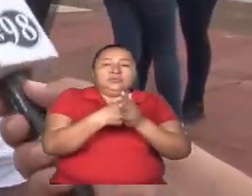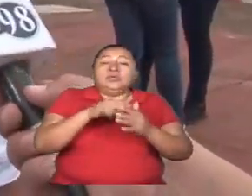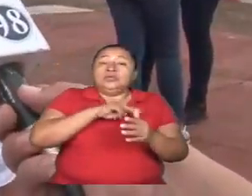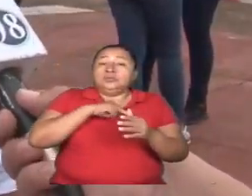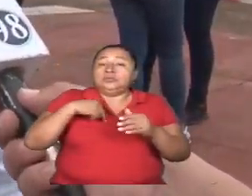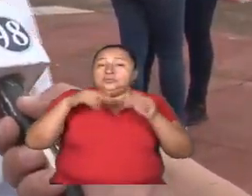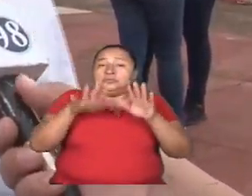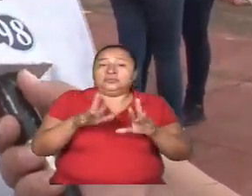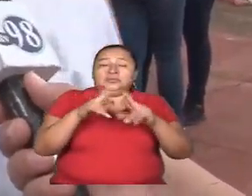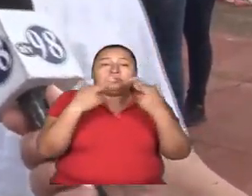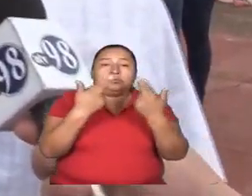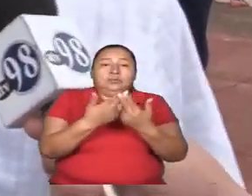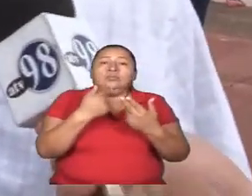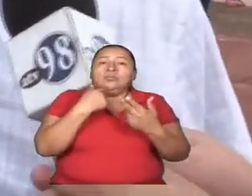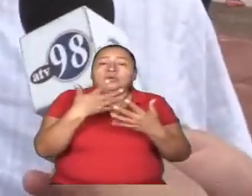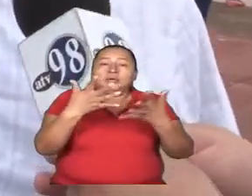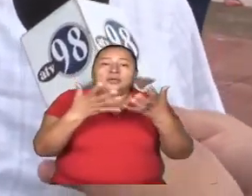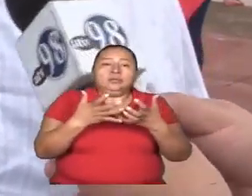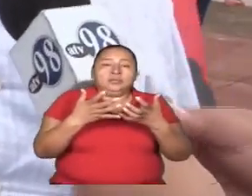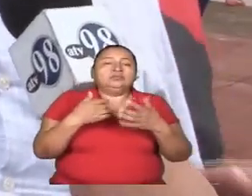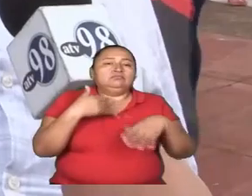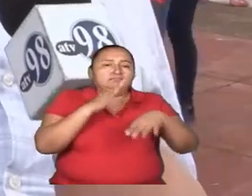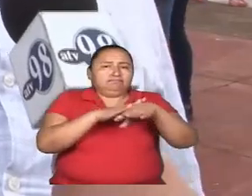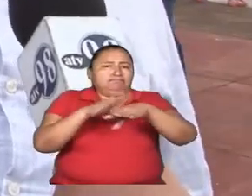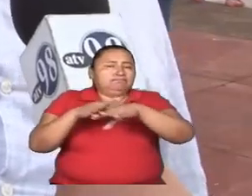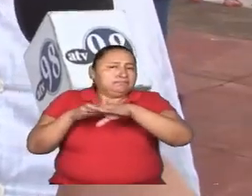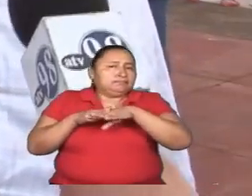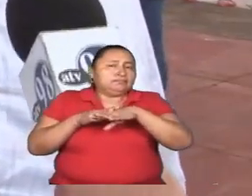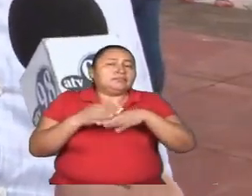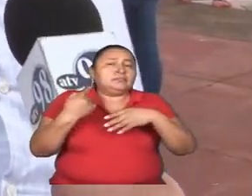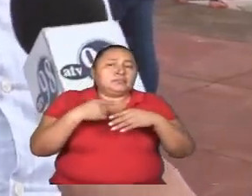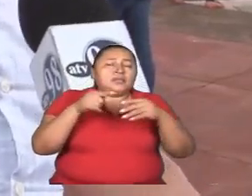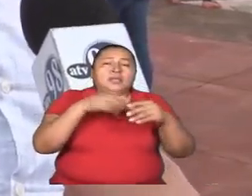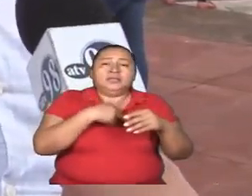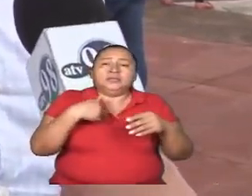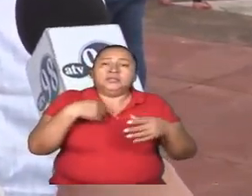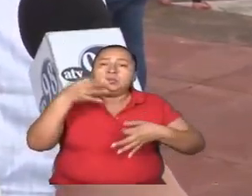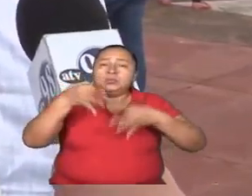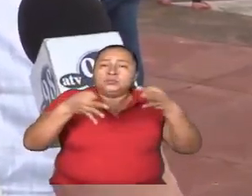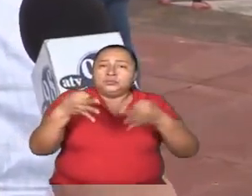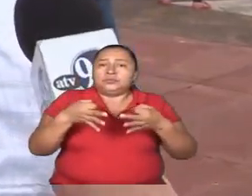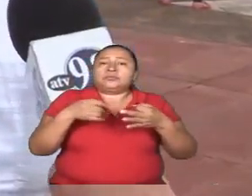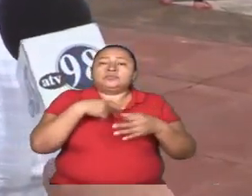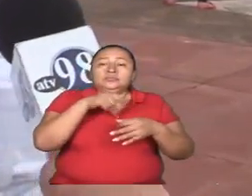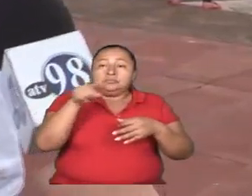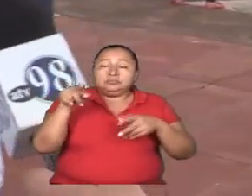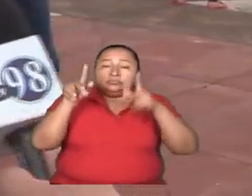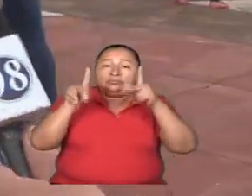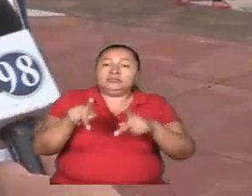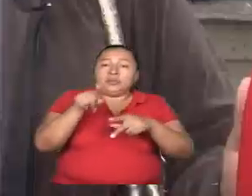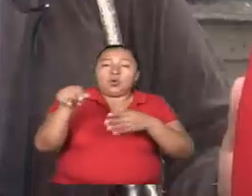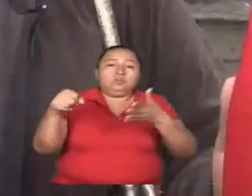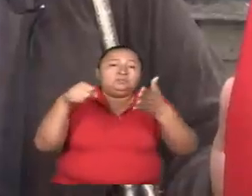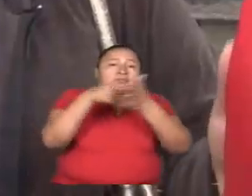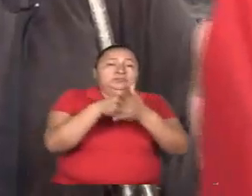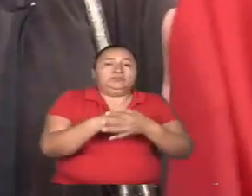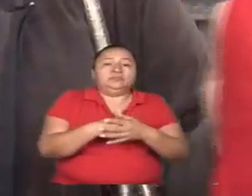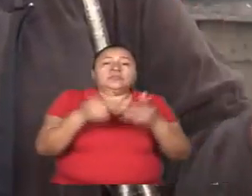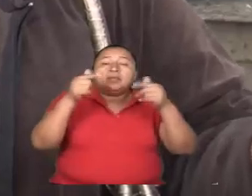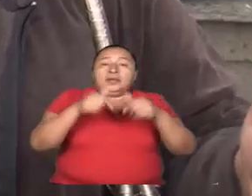reunidos porque queremos exigir que se haga justicia contra estos golpistas.